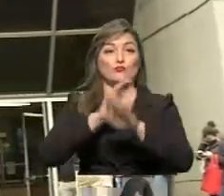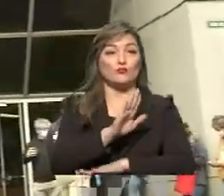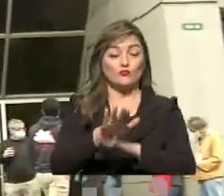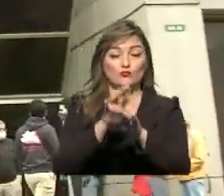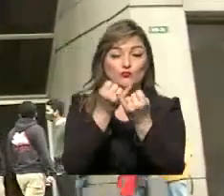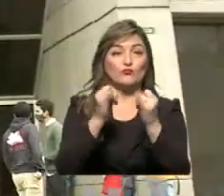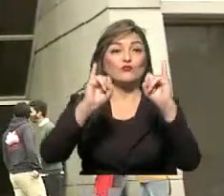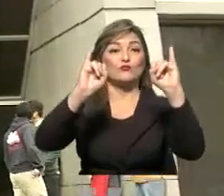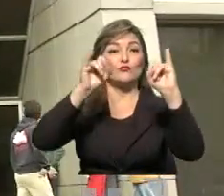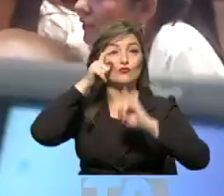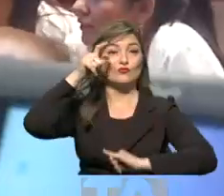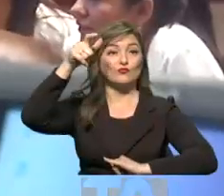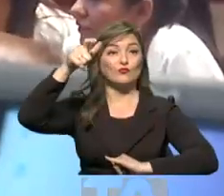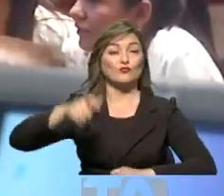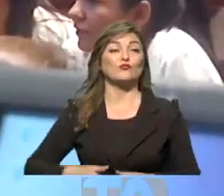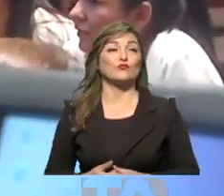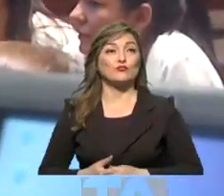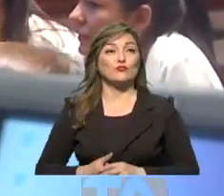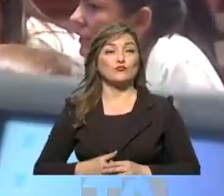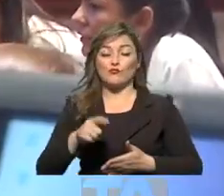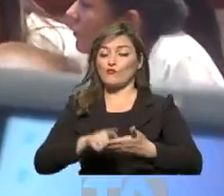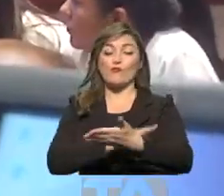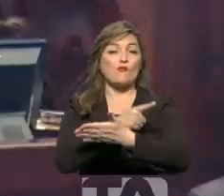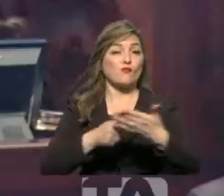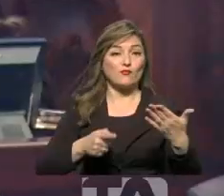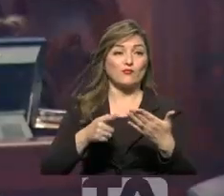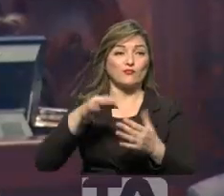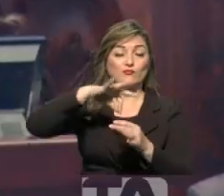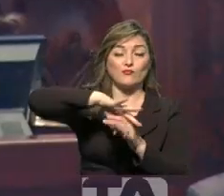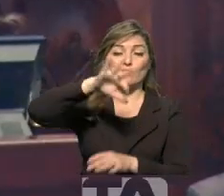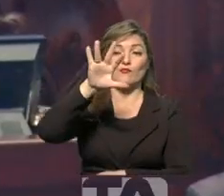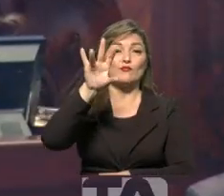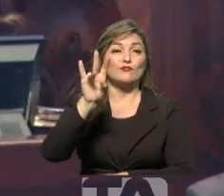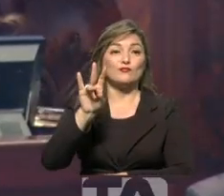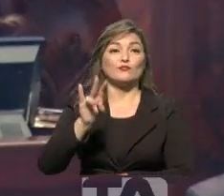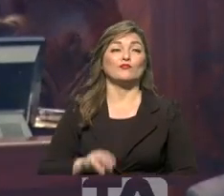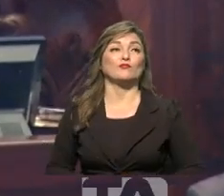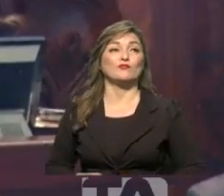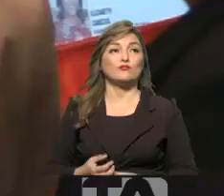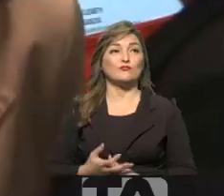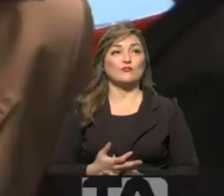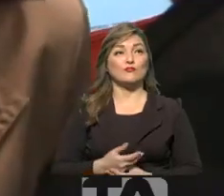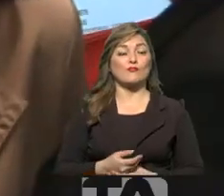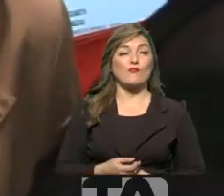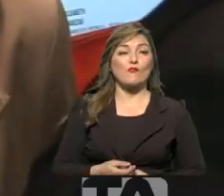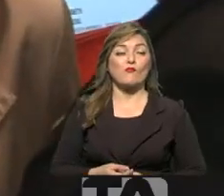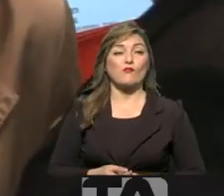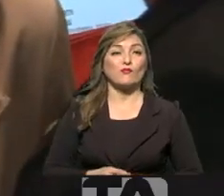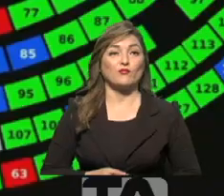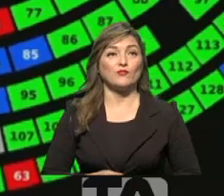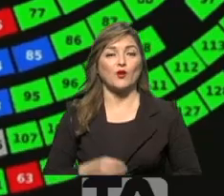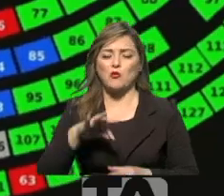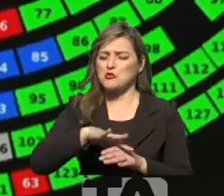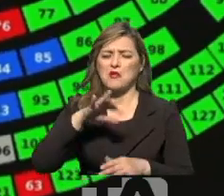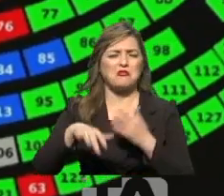la independencia de la Fiscalía, que también fue negada, pues solo obtuvo 57 votos afirmativos. Y es que este fue el escenario en casi todas